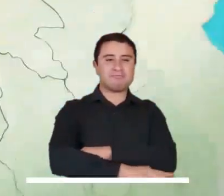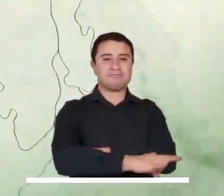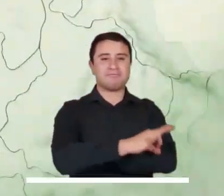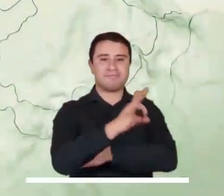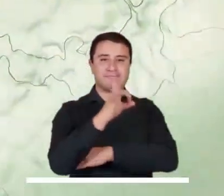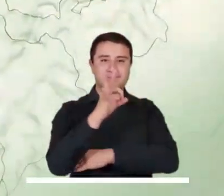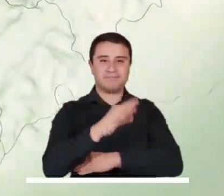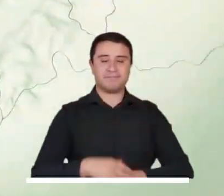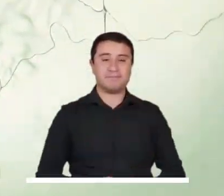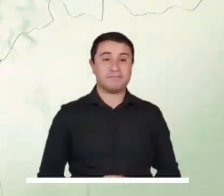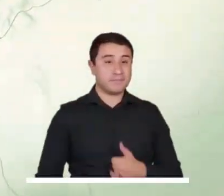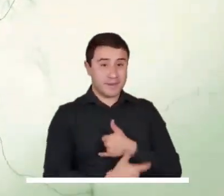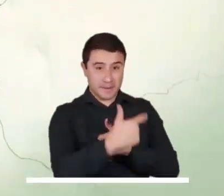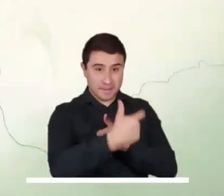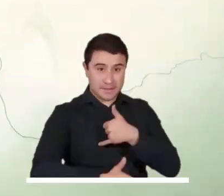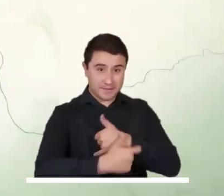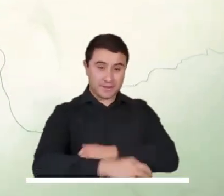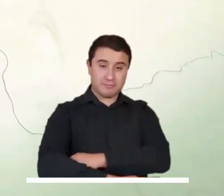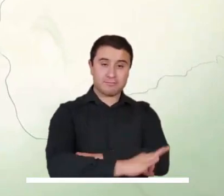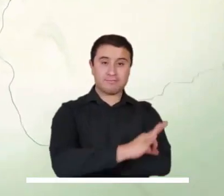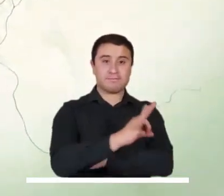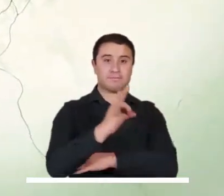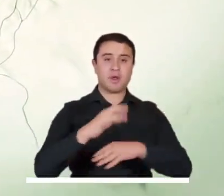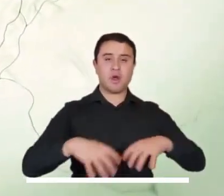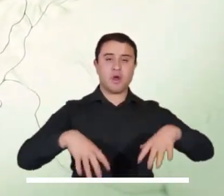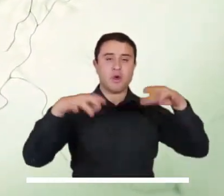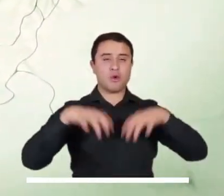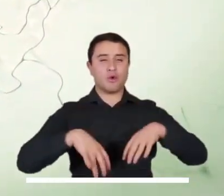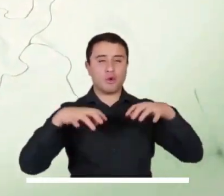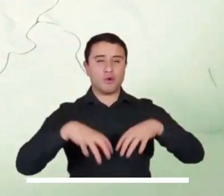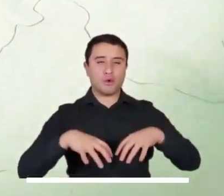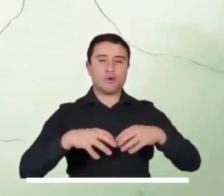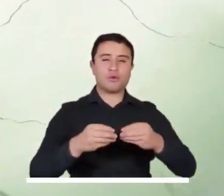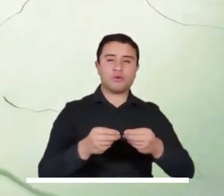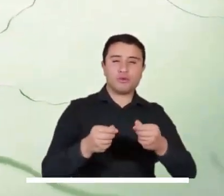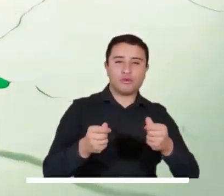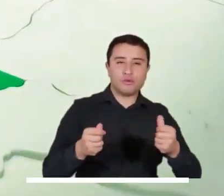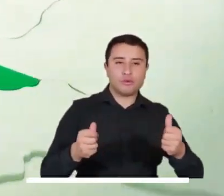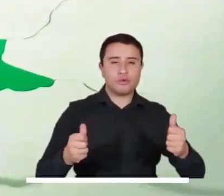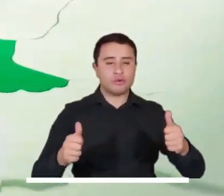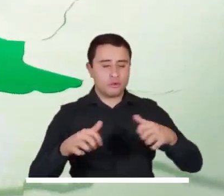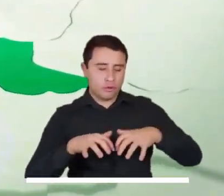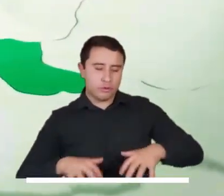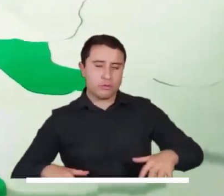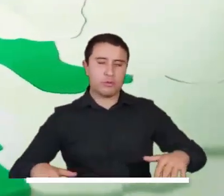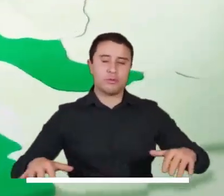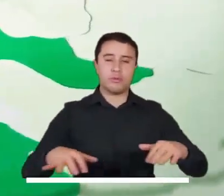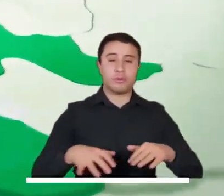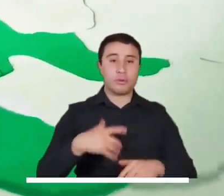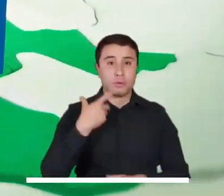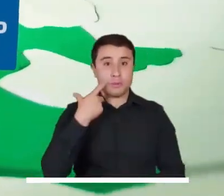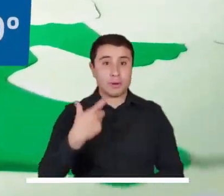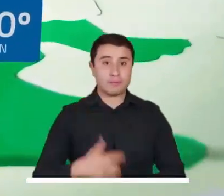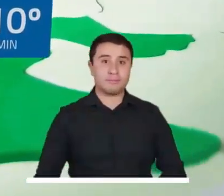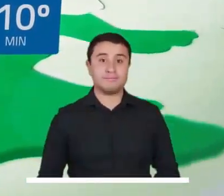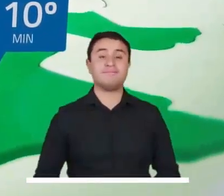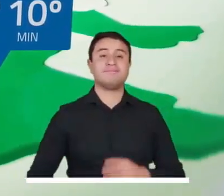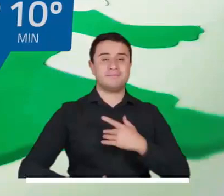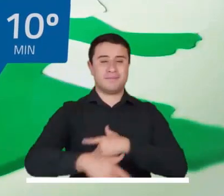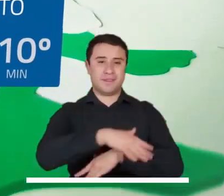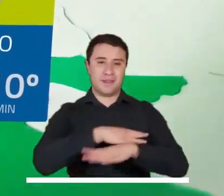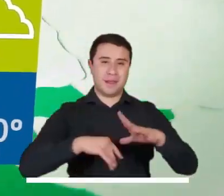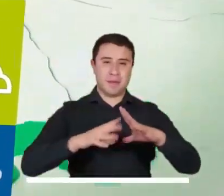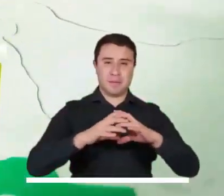estima tiempo seco durante la jornada. Mientras tanto, en el Pacífico, lluvias ligeras y moderadas dominarán la